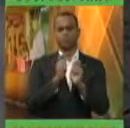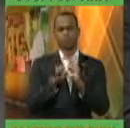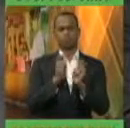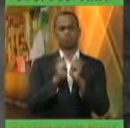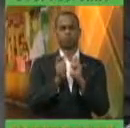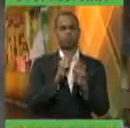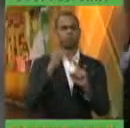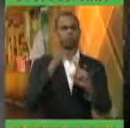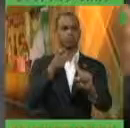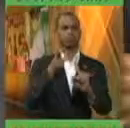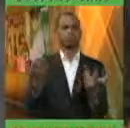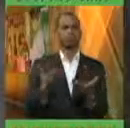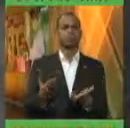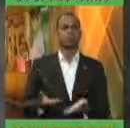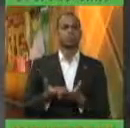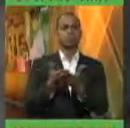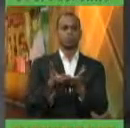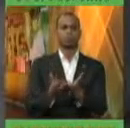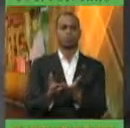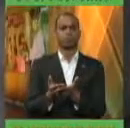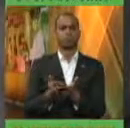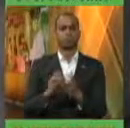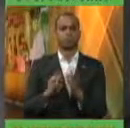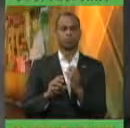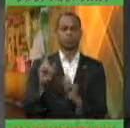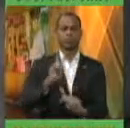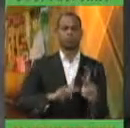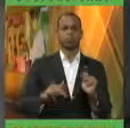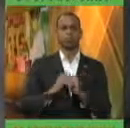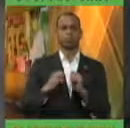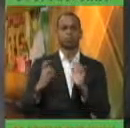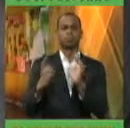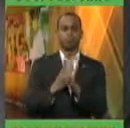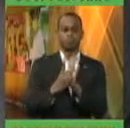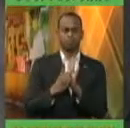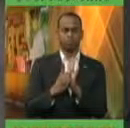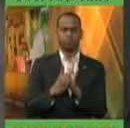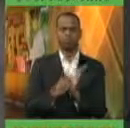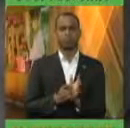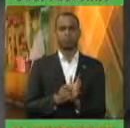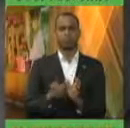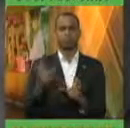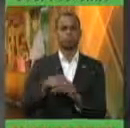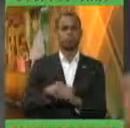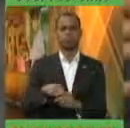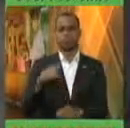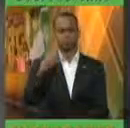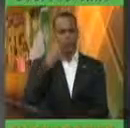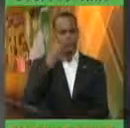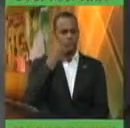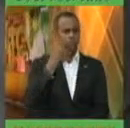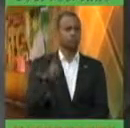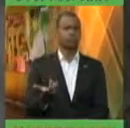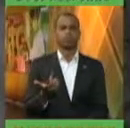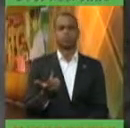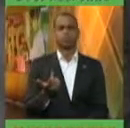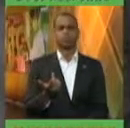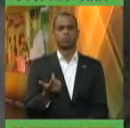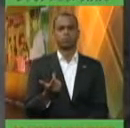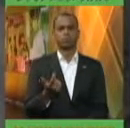ya para hacer oferta al mercado de la persona con discapacidad a través de teléfonos y de